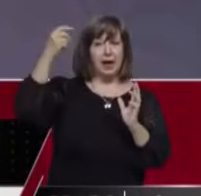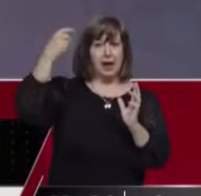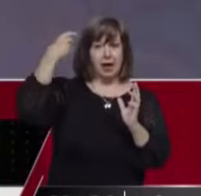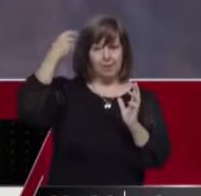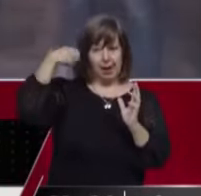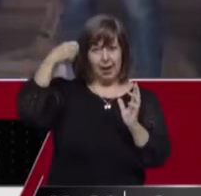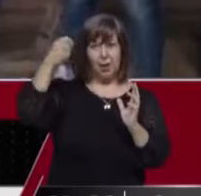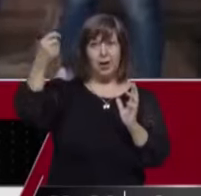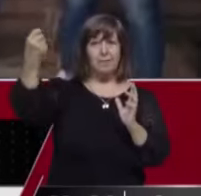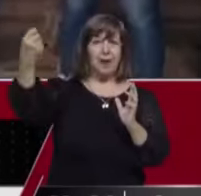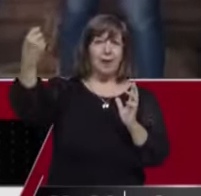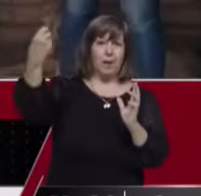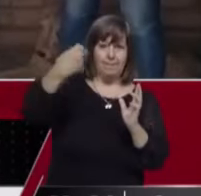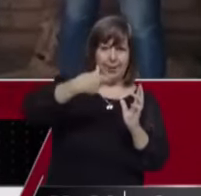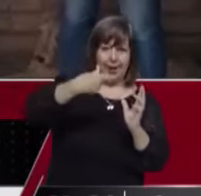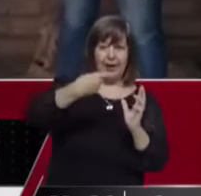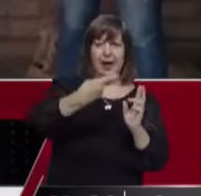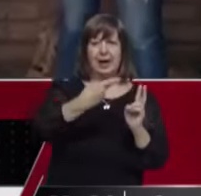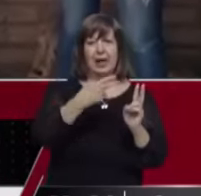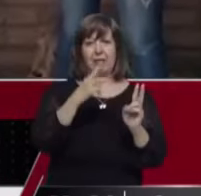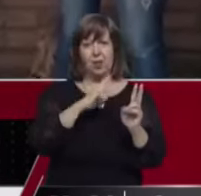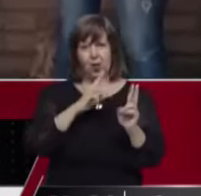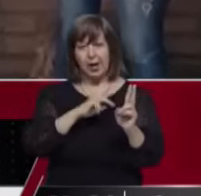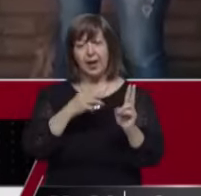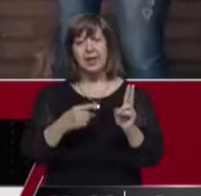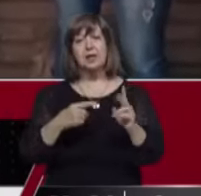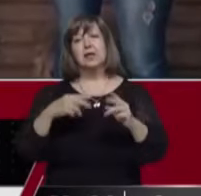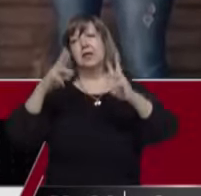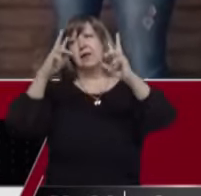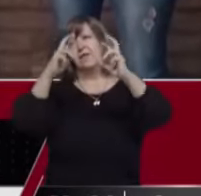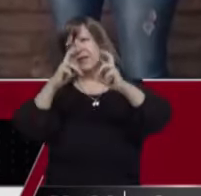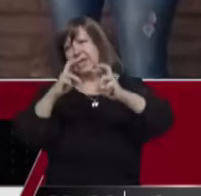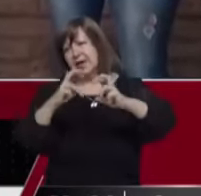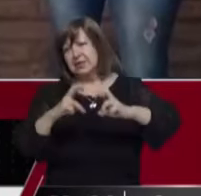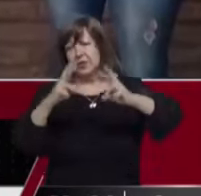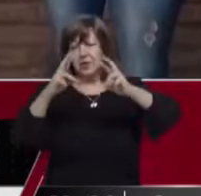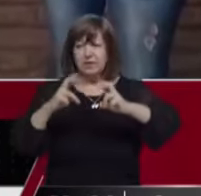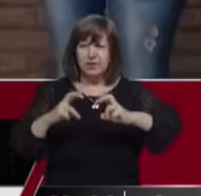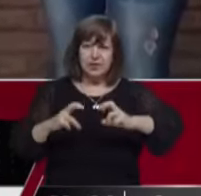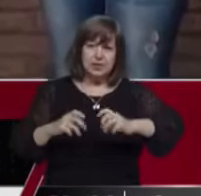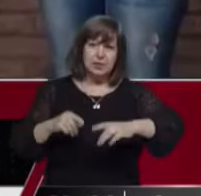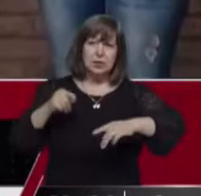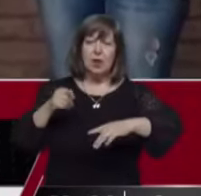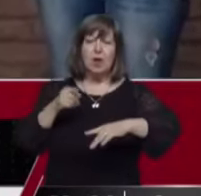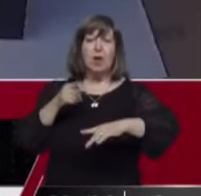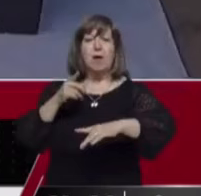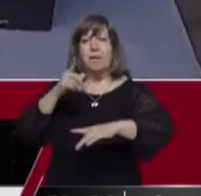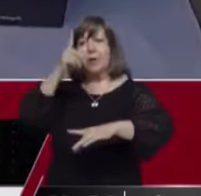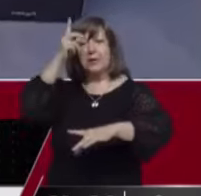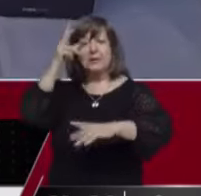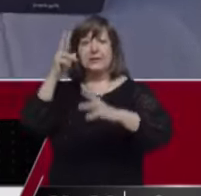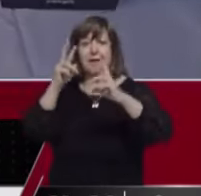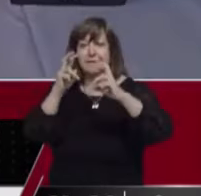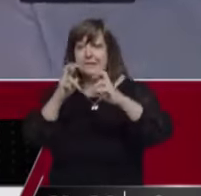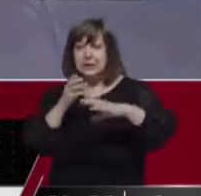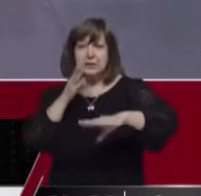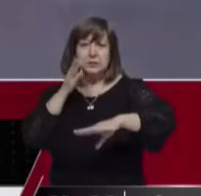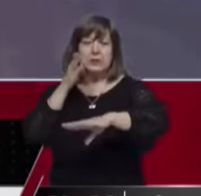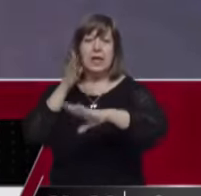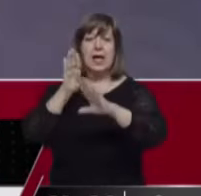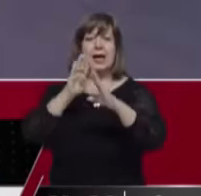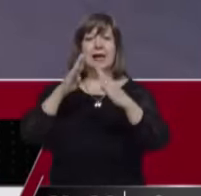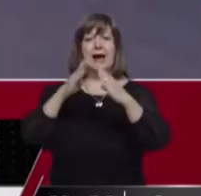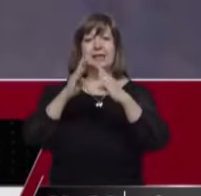una larga investigación, finalmente se logró realizar un allanamiento, se detuvo a estas dos mujeres y